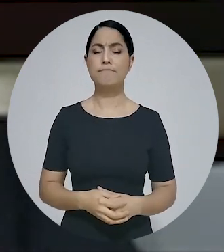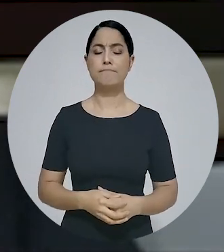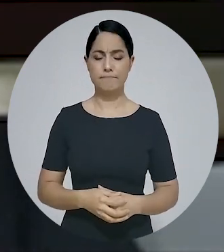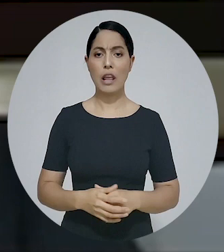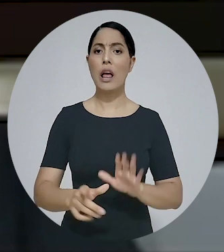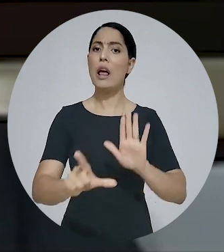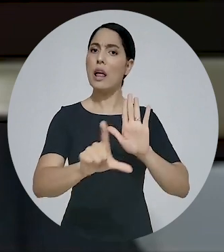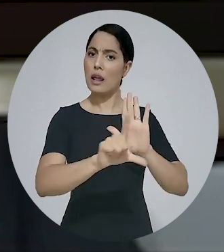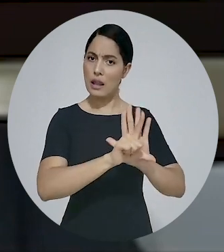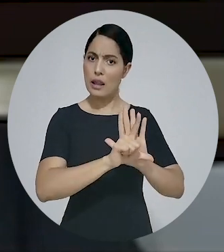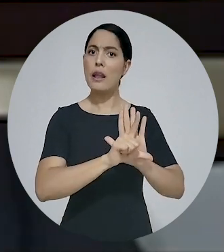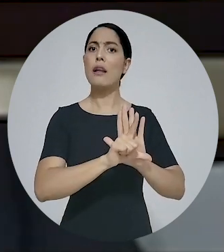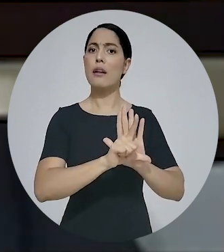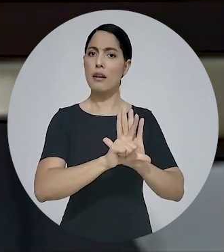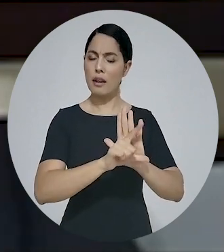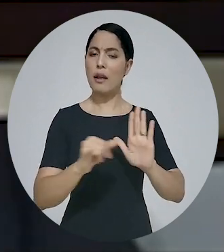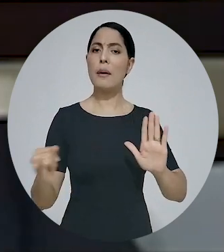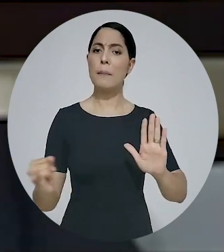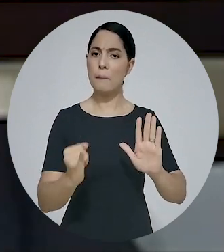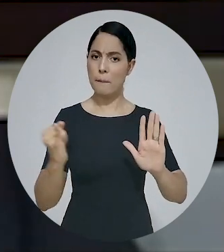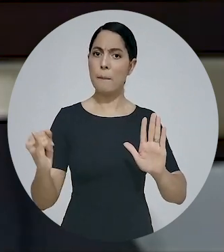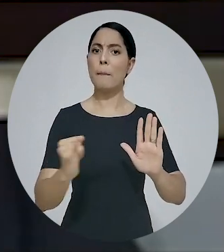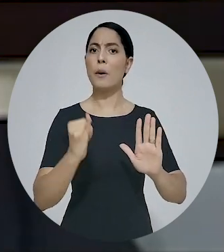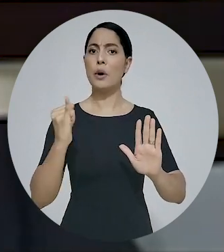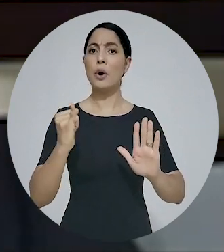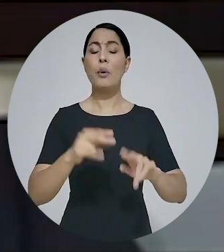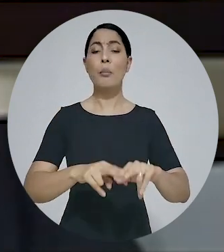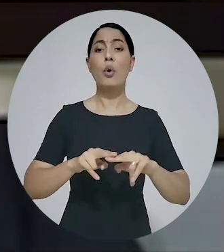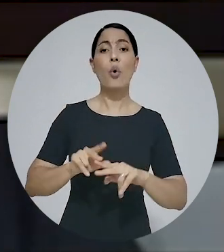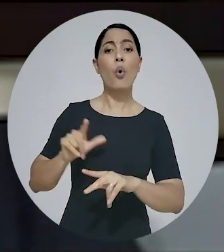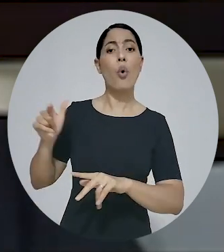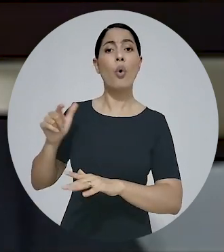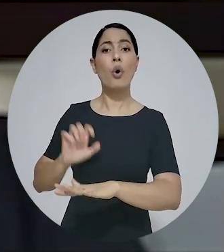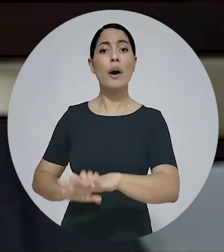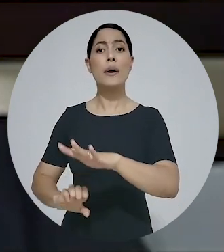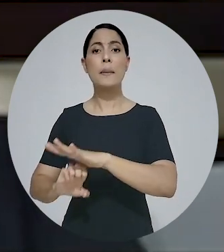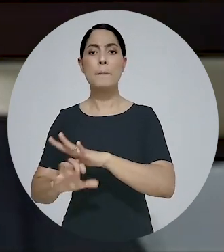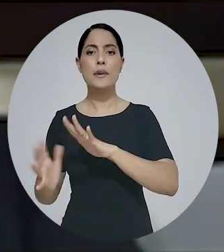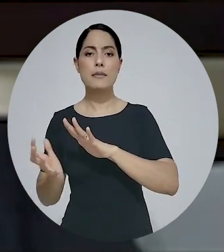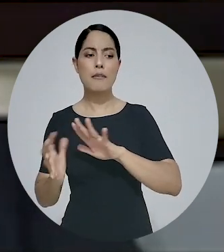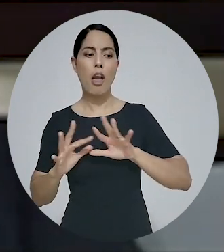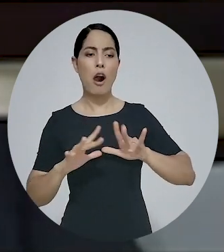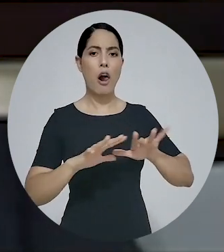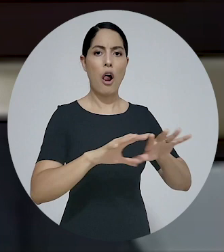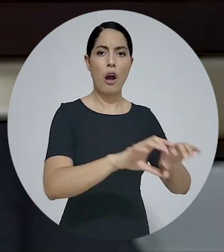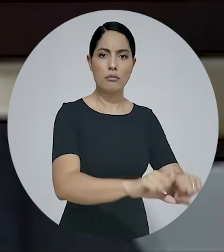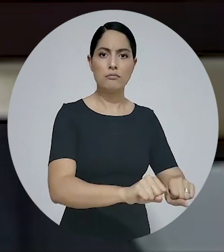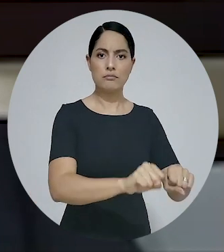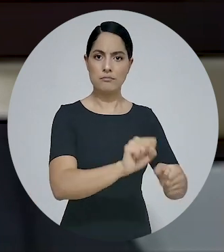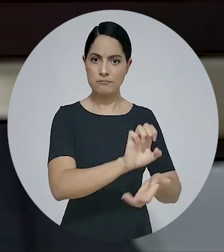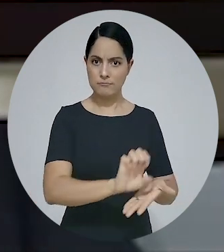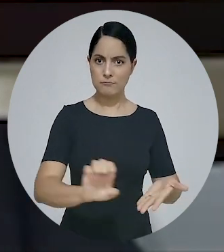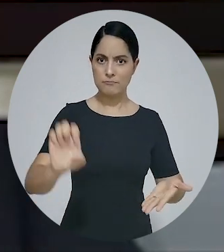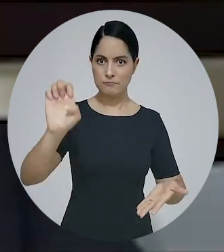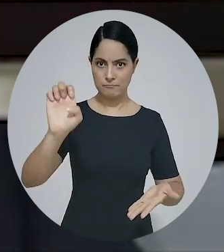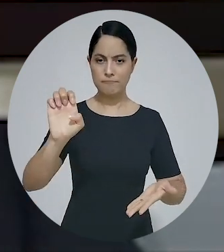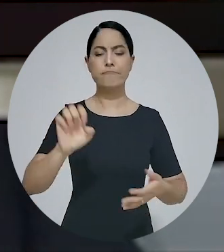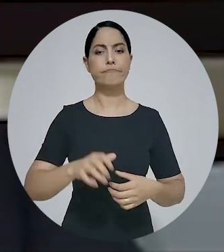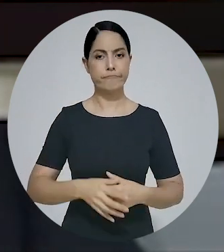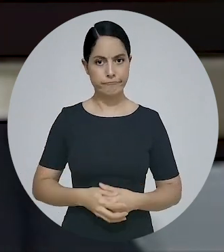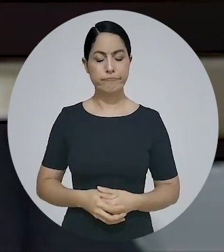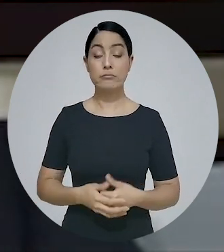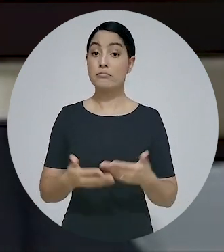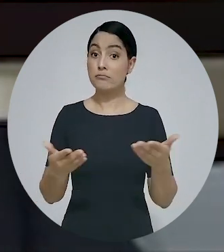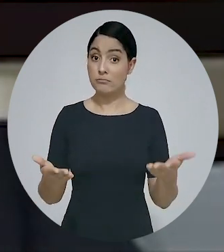y rechace un argumento legal promovido por algunas empresas que quieren explotar los recursos naturales en las tierras